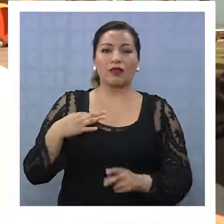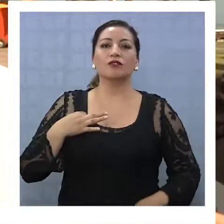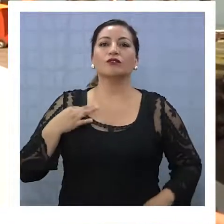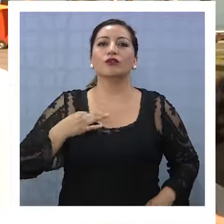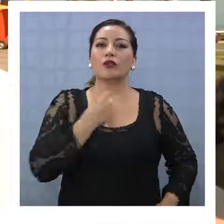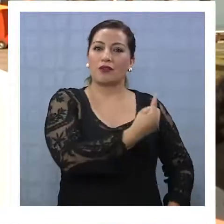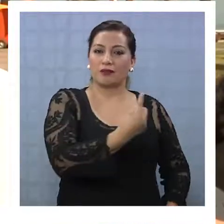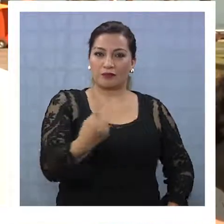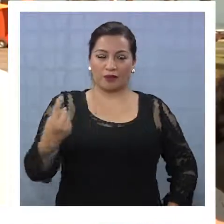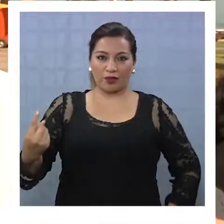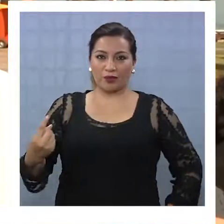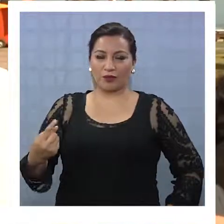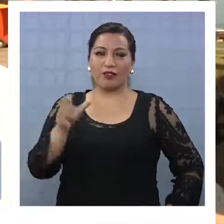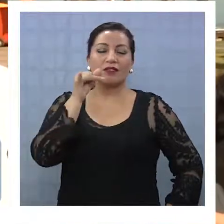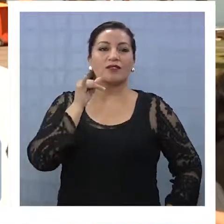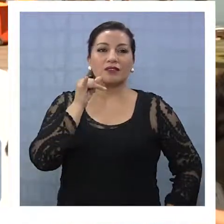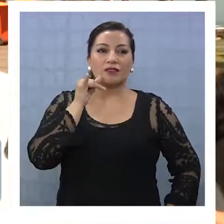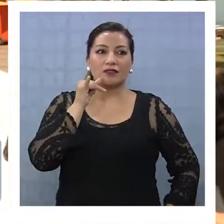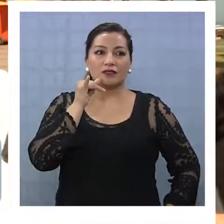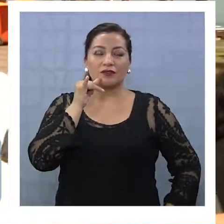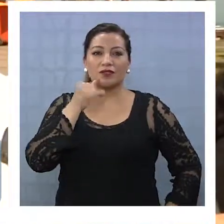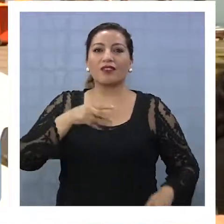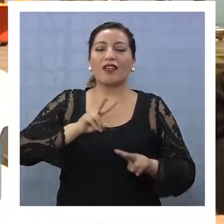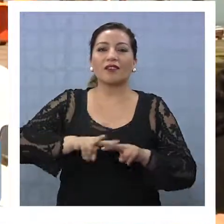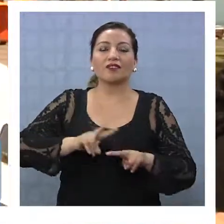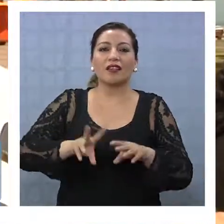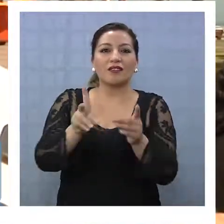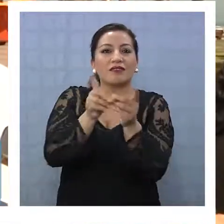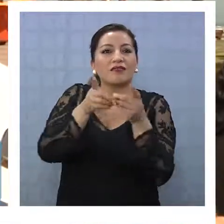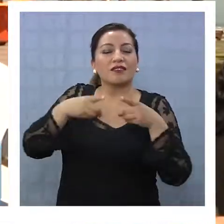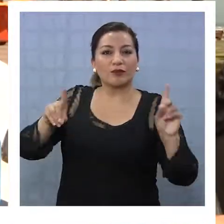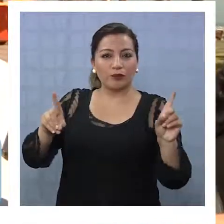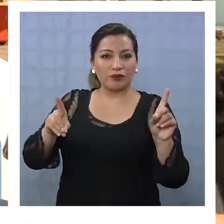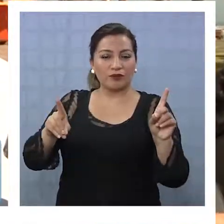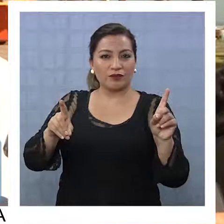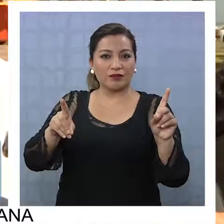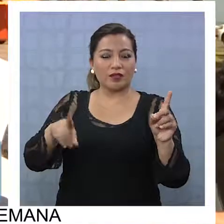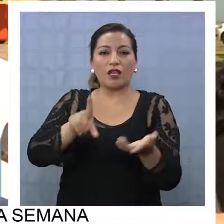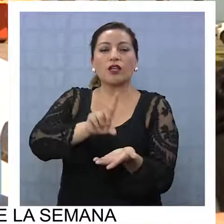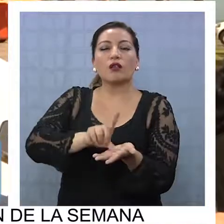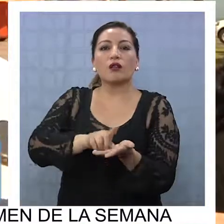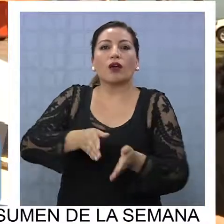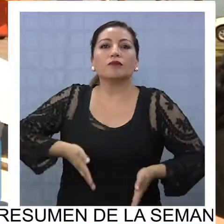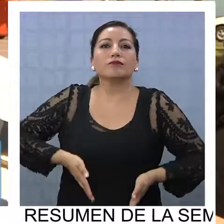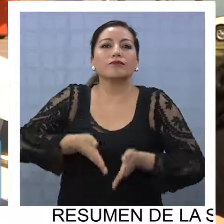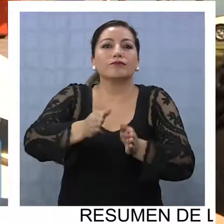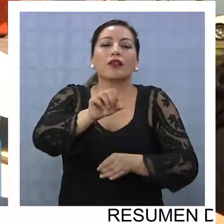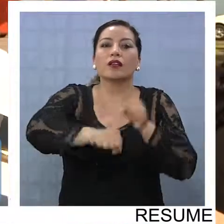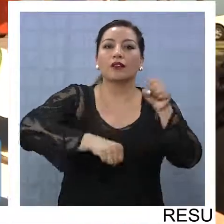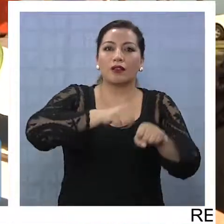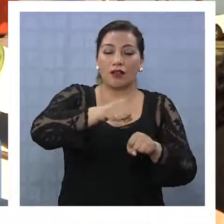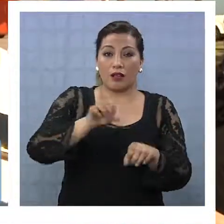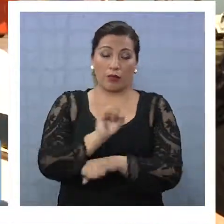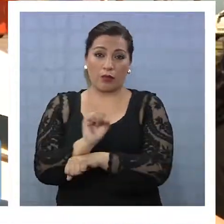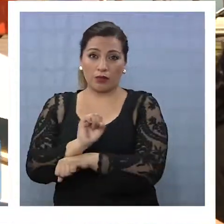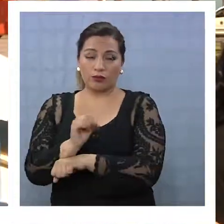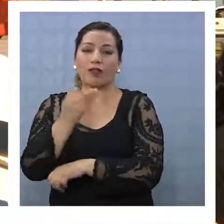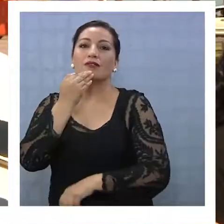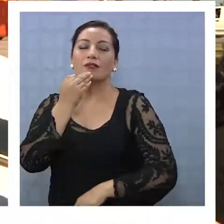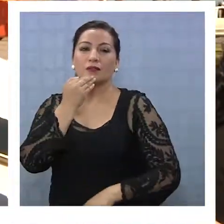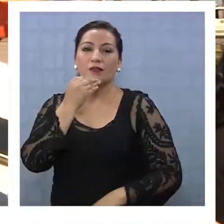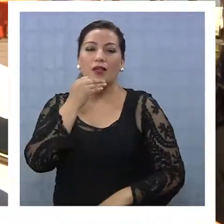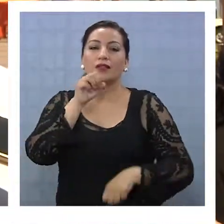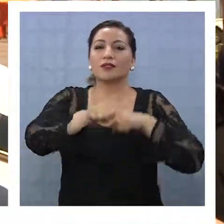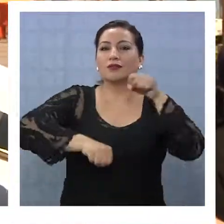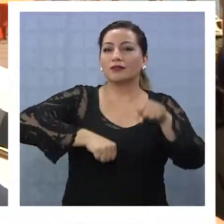la ciudadanía iquiqueña, respecto de la democratización de lo que tiene que ser el lugar vial, no solamente para vehículos, sino también